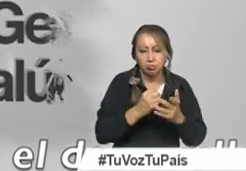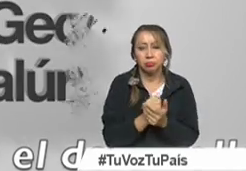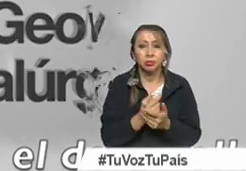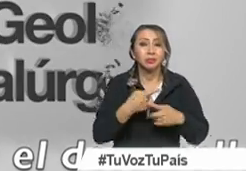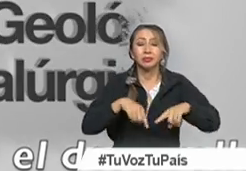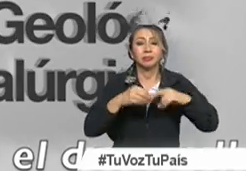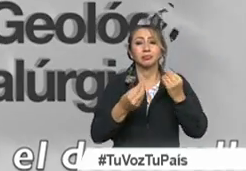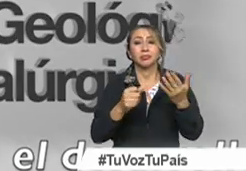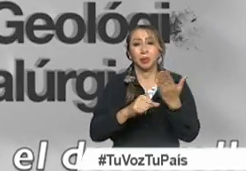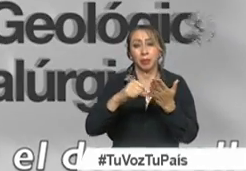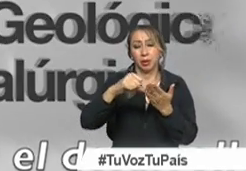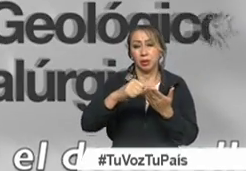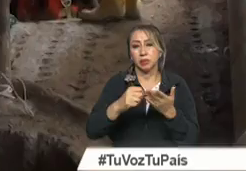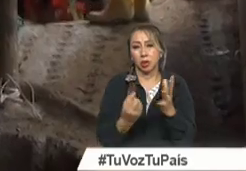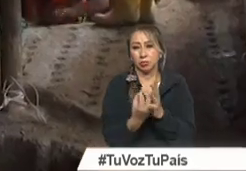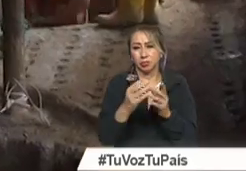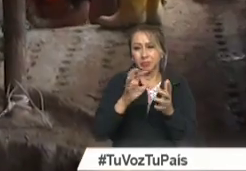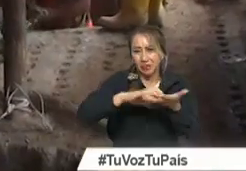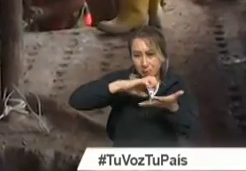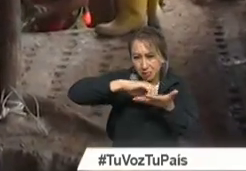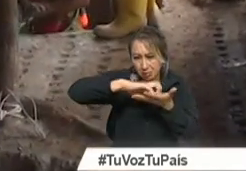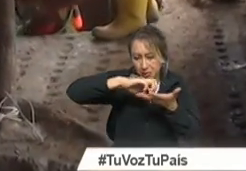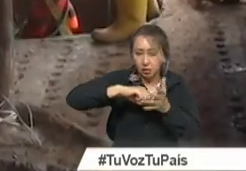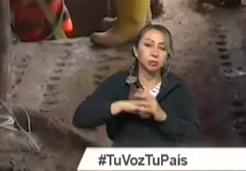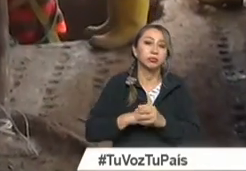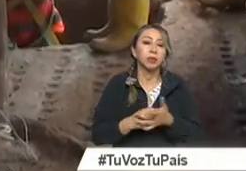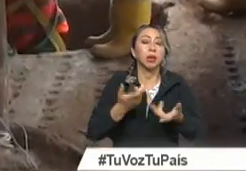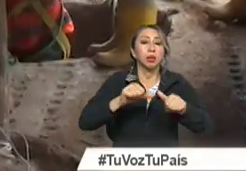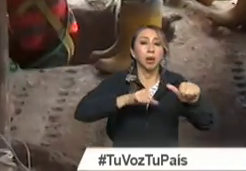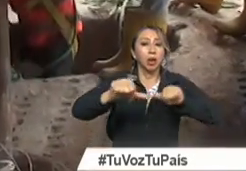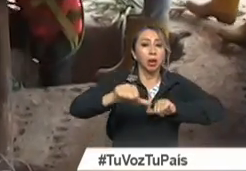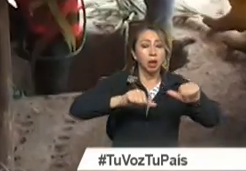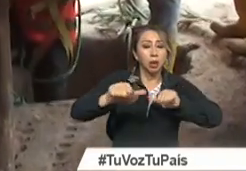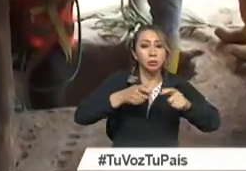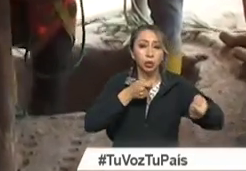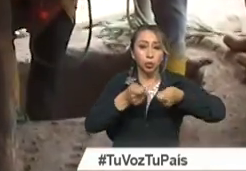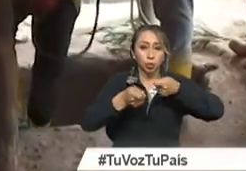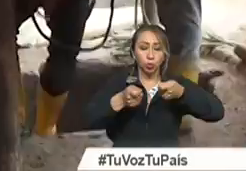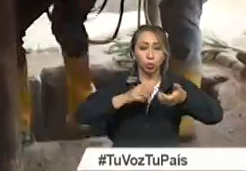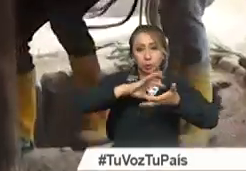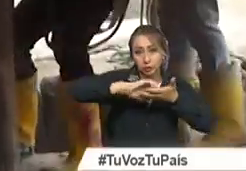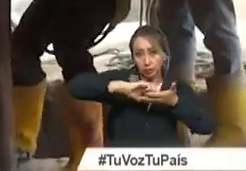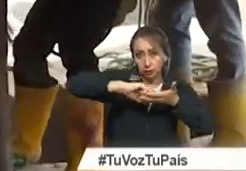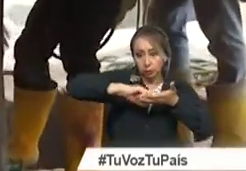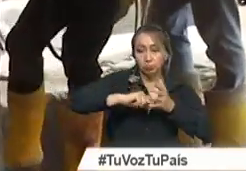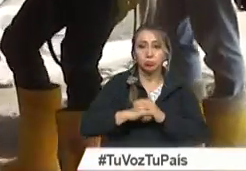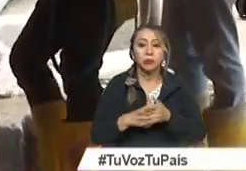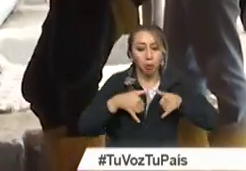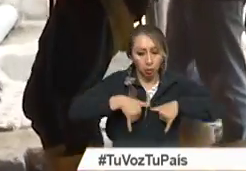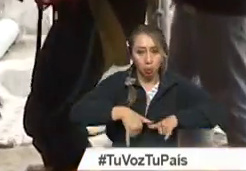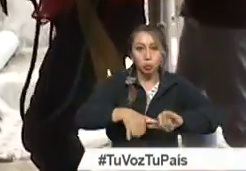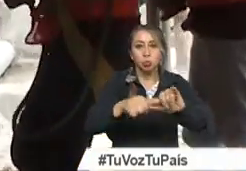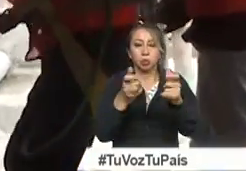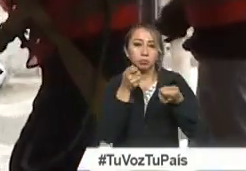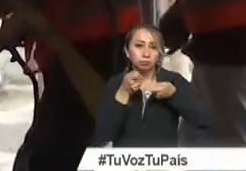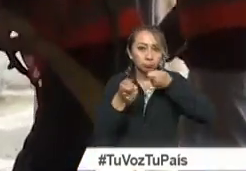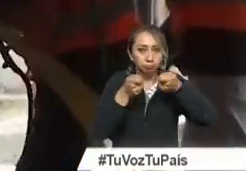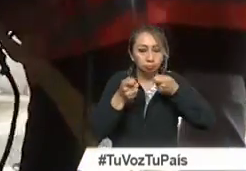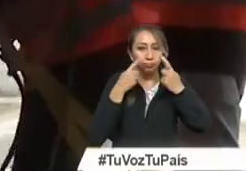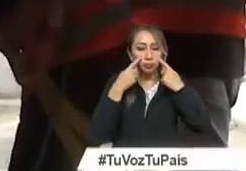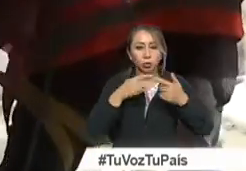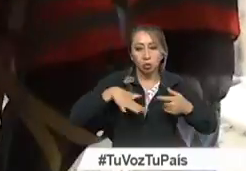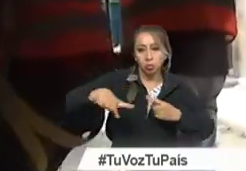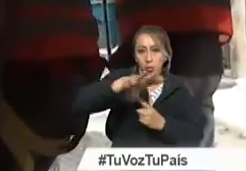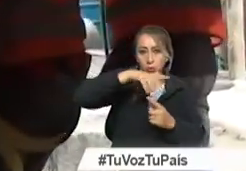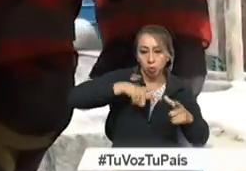adscrita al ministerio de minería asimismo la agencia de regulación y control minero arcom continúa con el monitoreo y control del sector